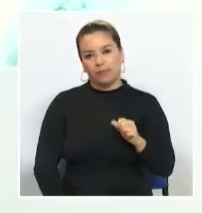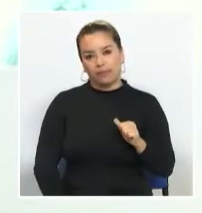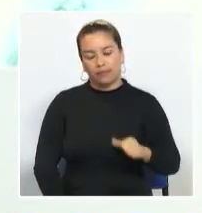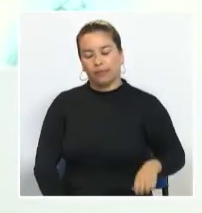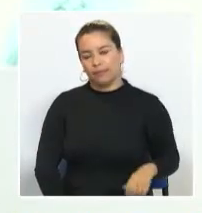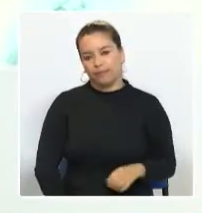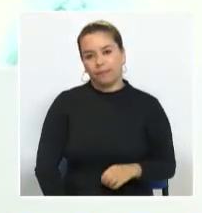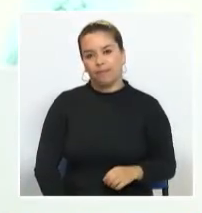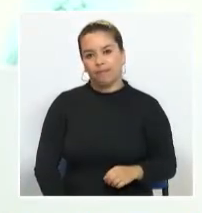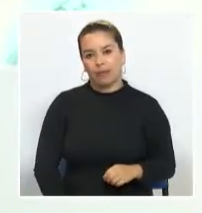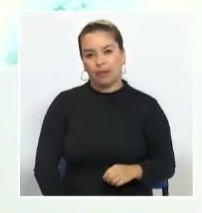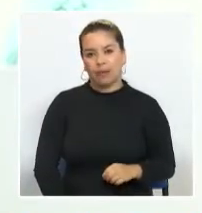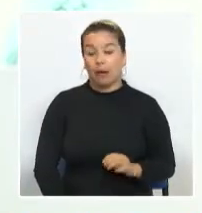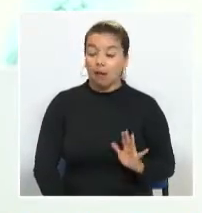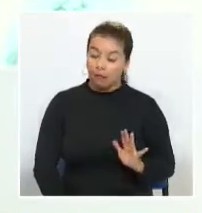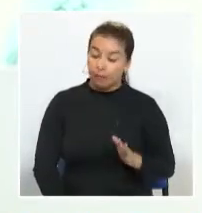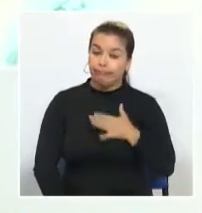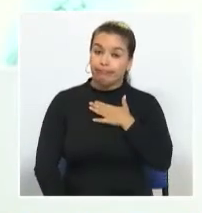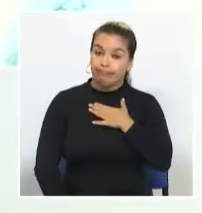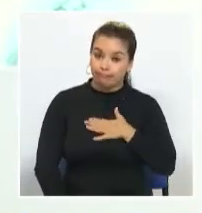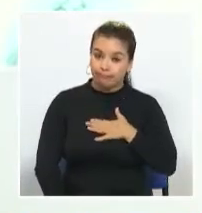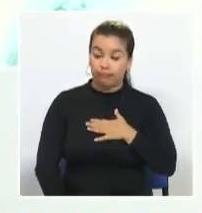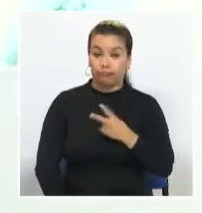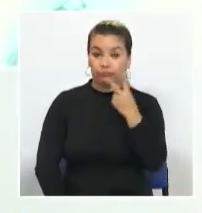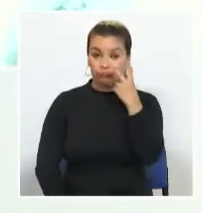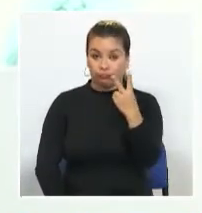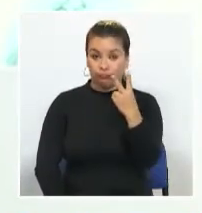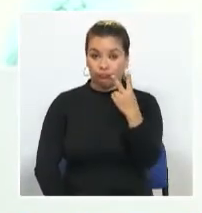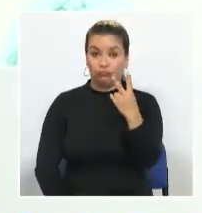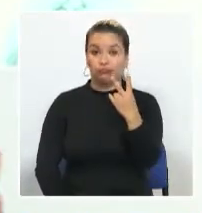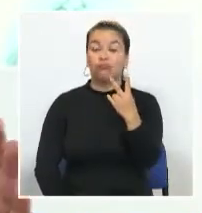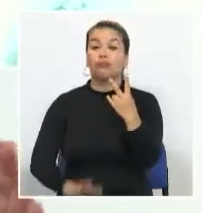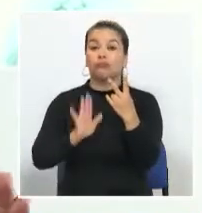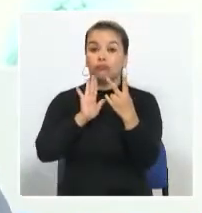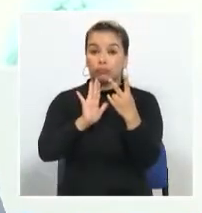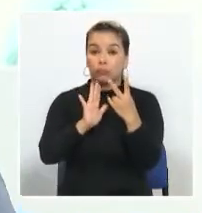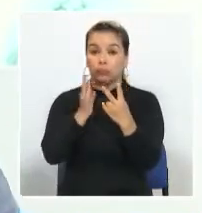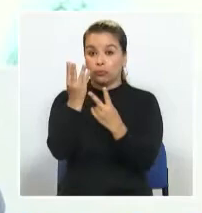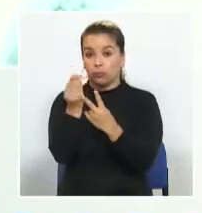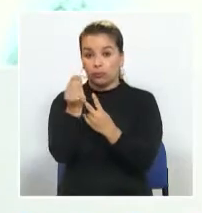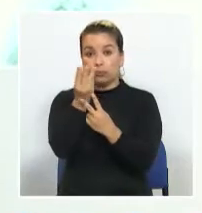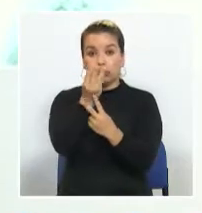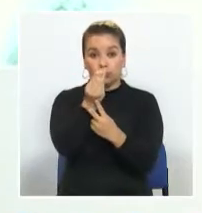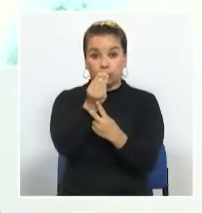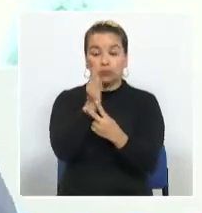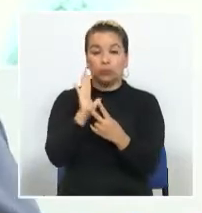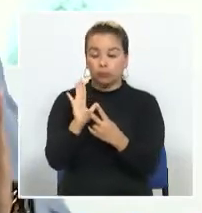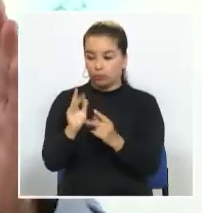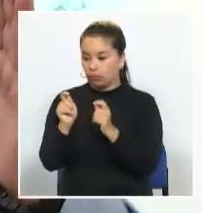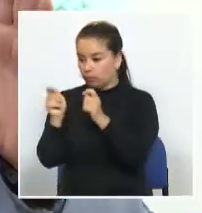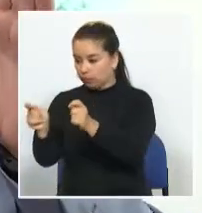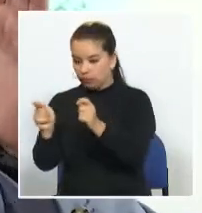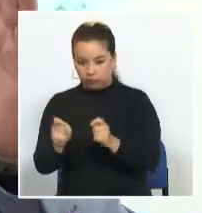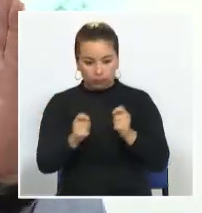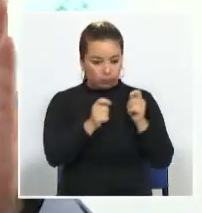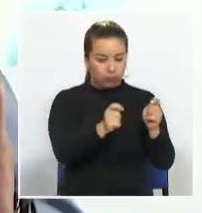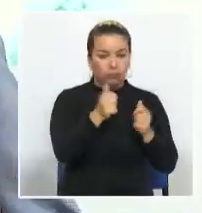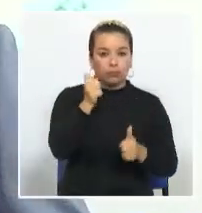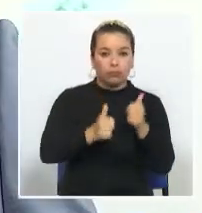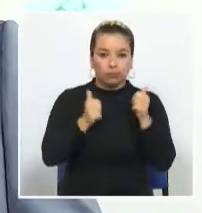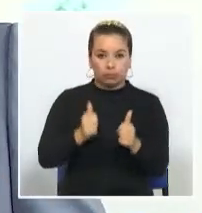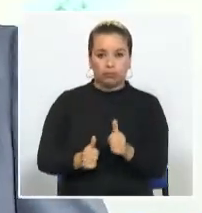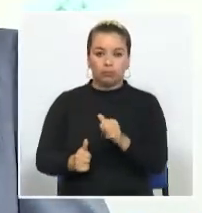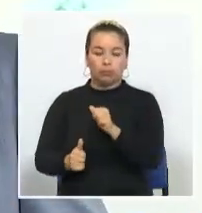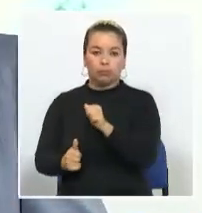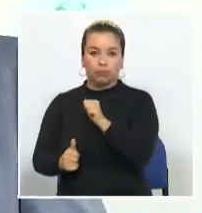Afortunadamente, existen dos grandes grupos en los que uno puede reunir esas arritmias cardíacas y son unas arritmias que se